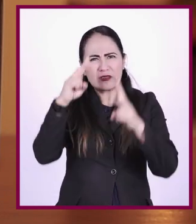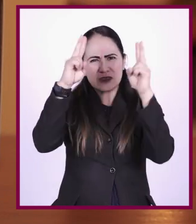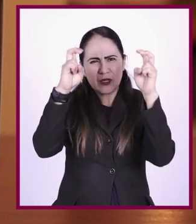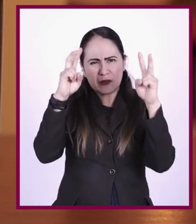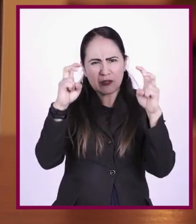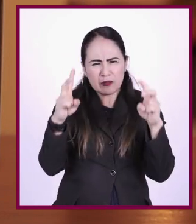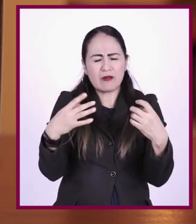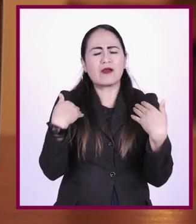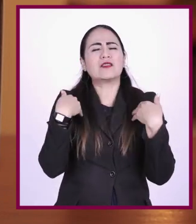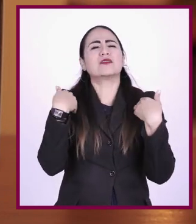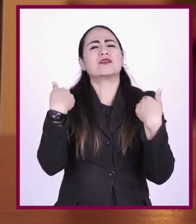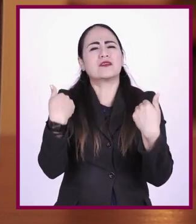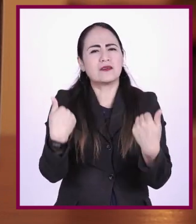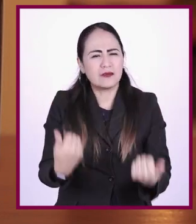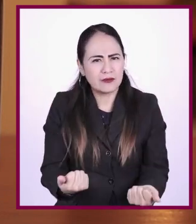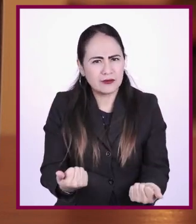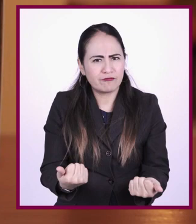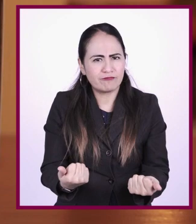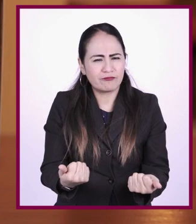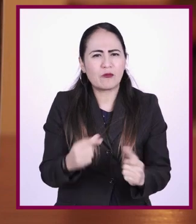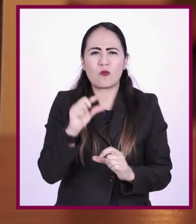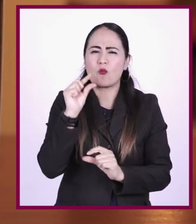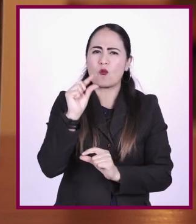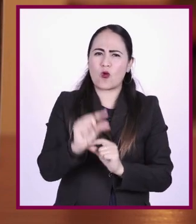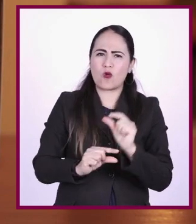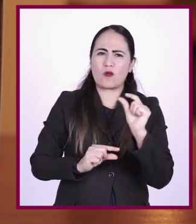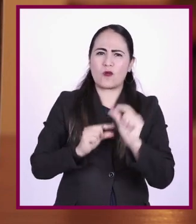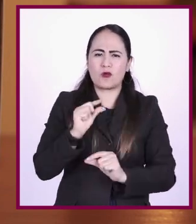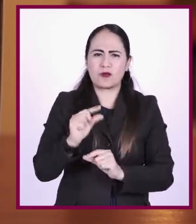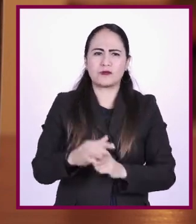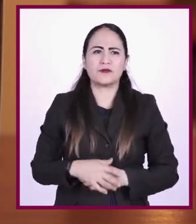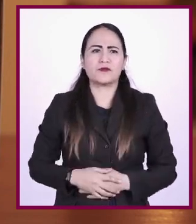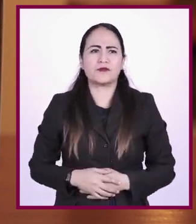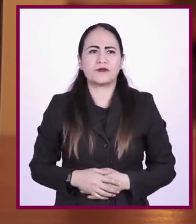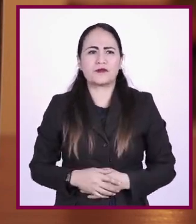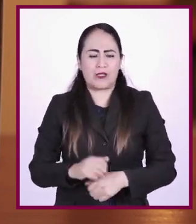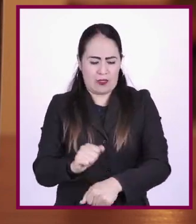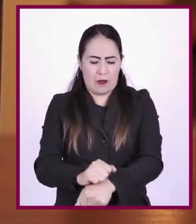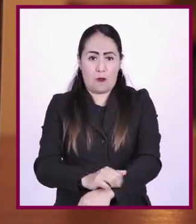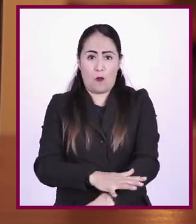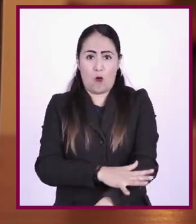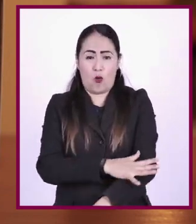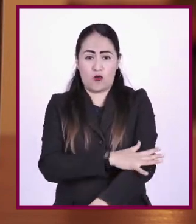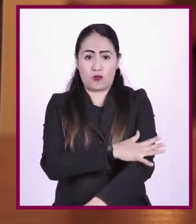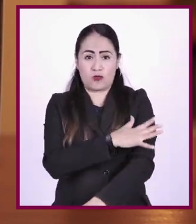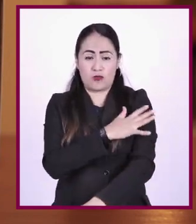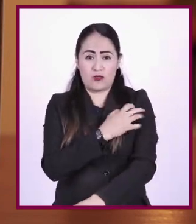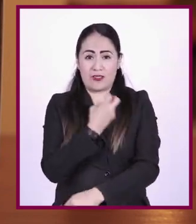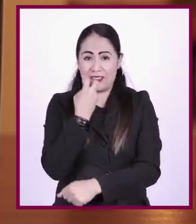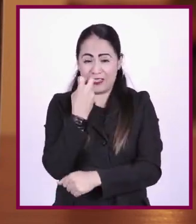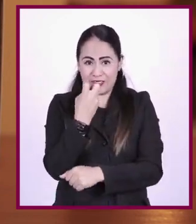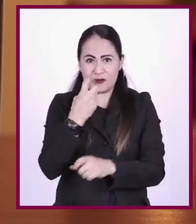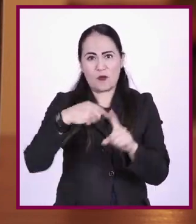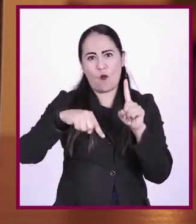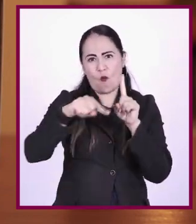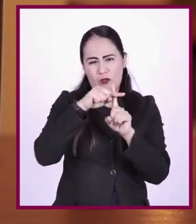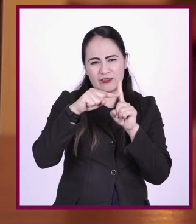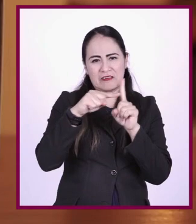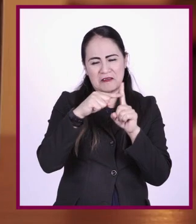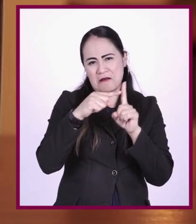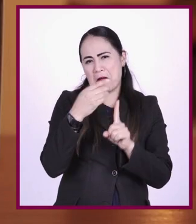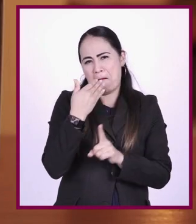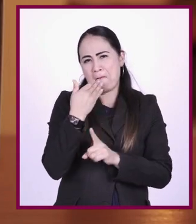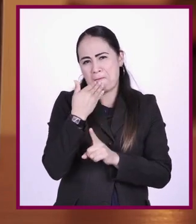la emoción en algo positivo y satisfactorio. Pues experimento preocupación y emoción por adquirir un